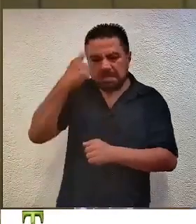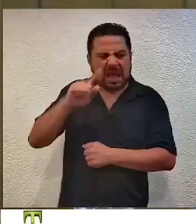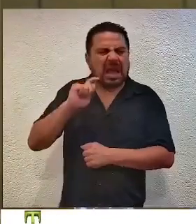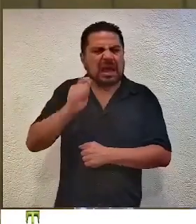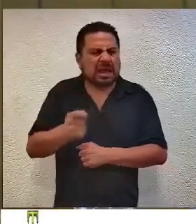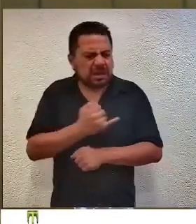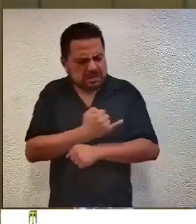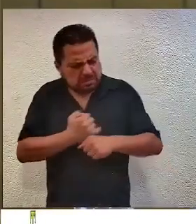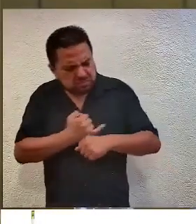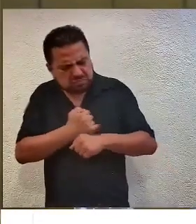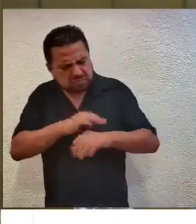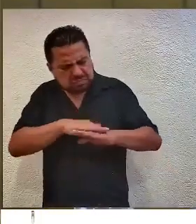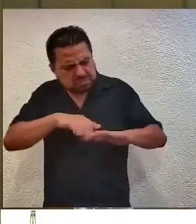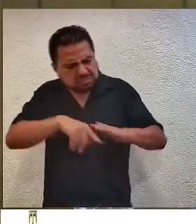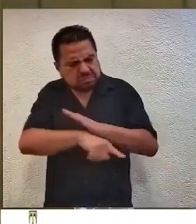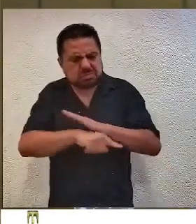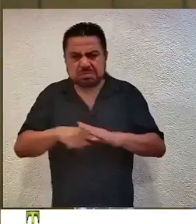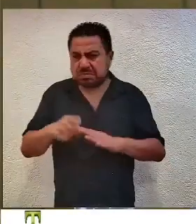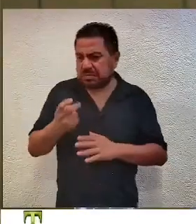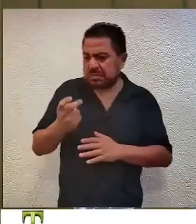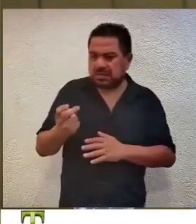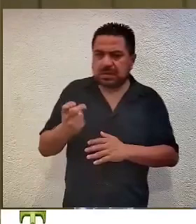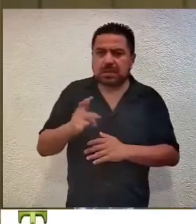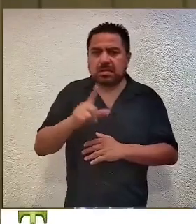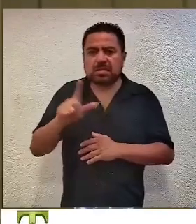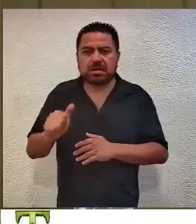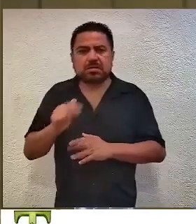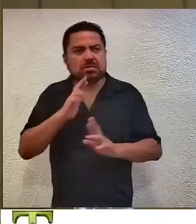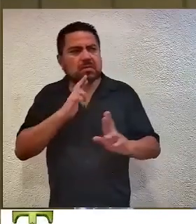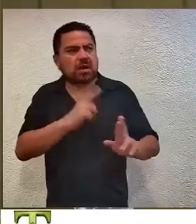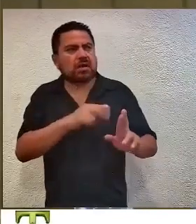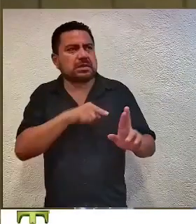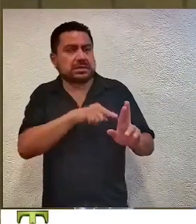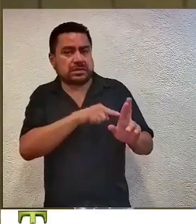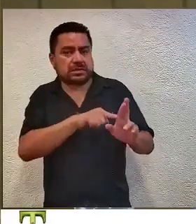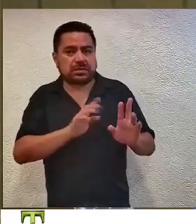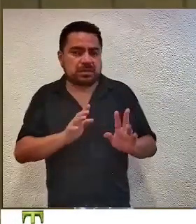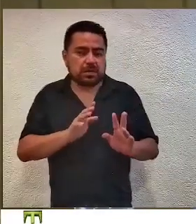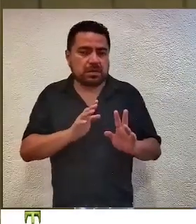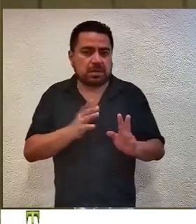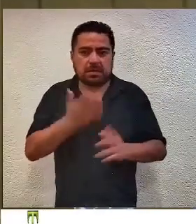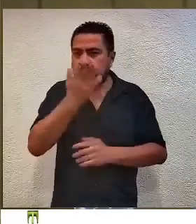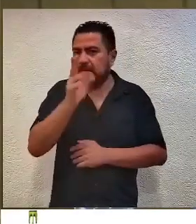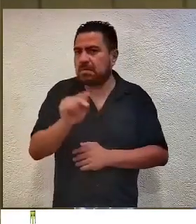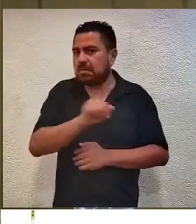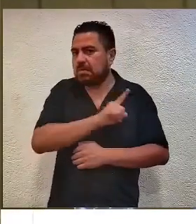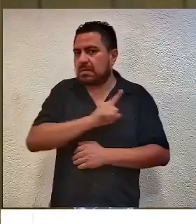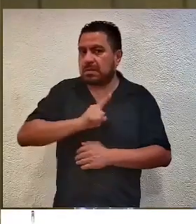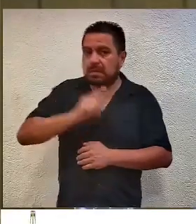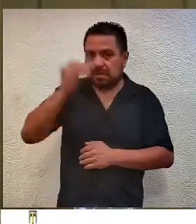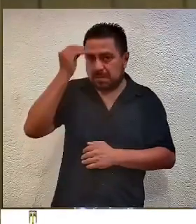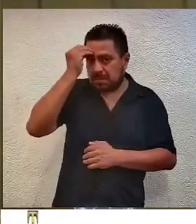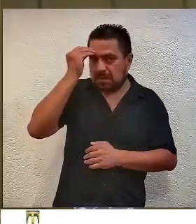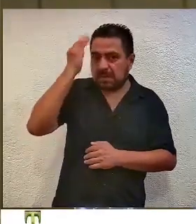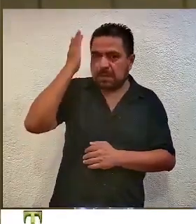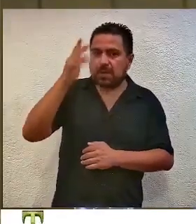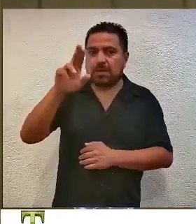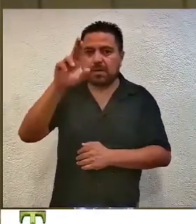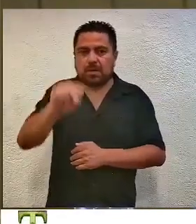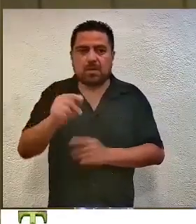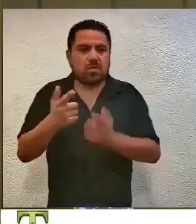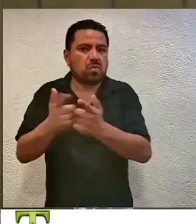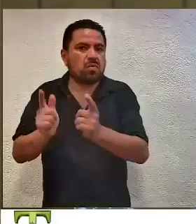para analizar el caso y pronunciarse al respecto, pues no debe olvidarse que los